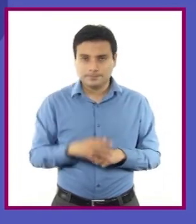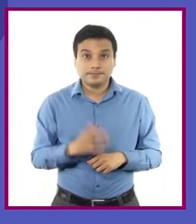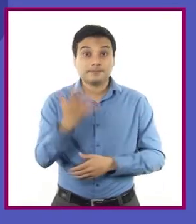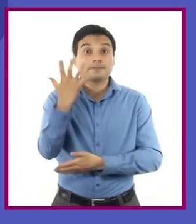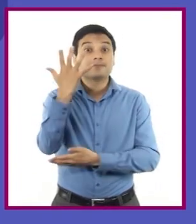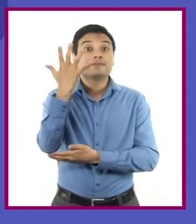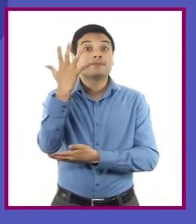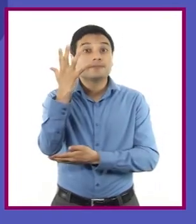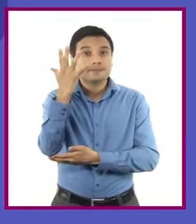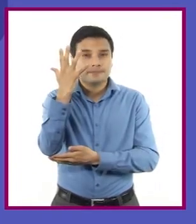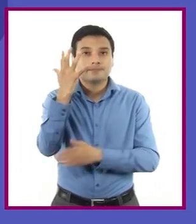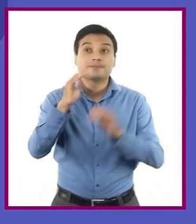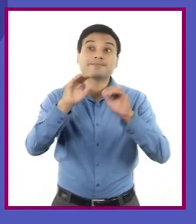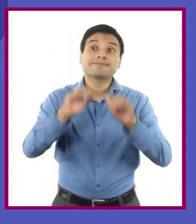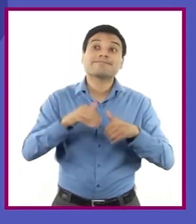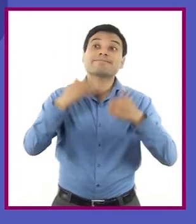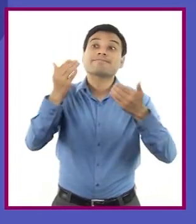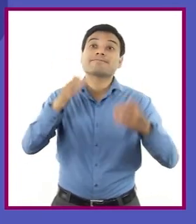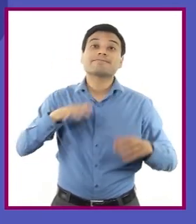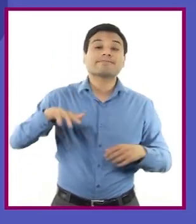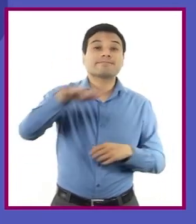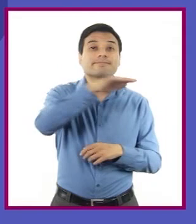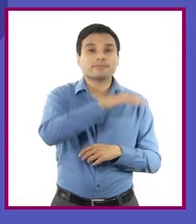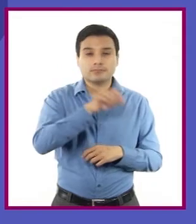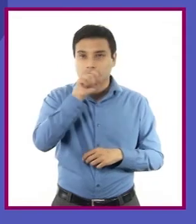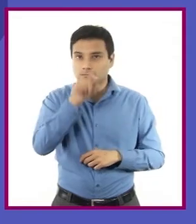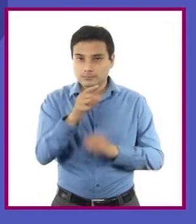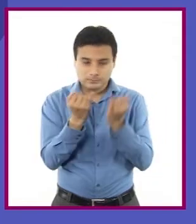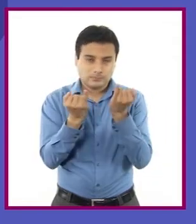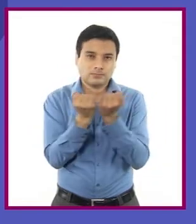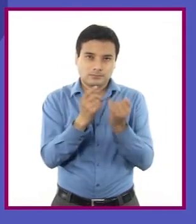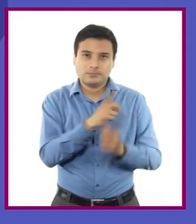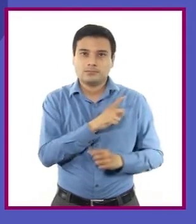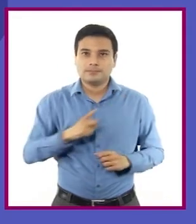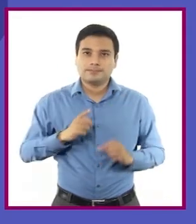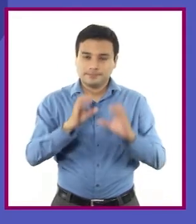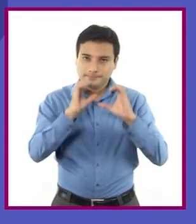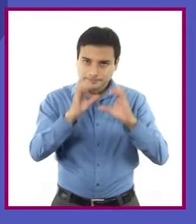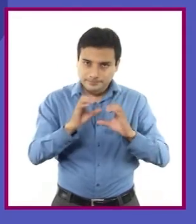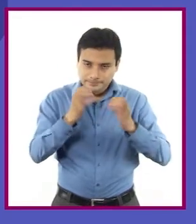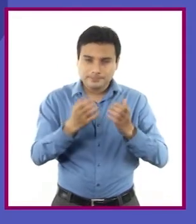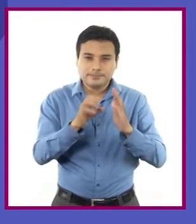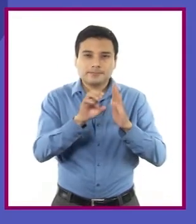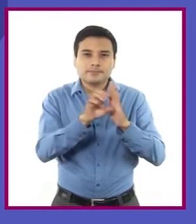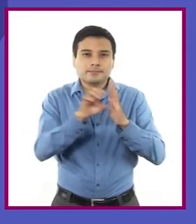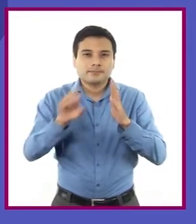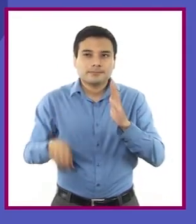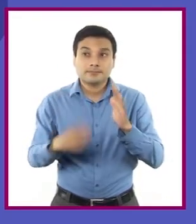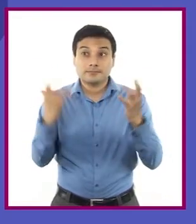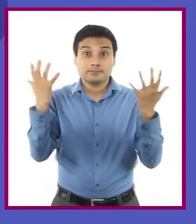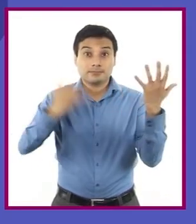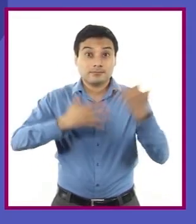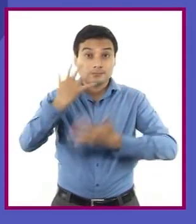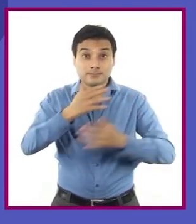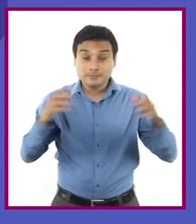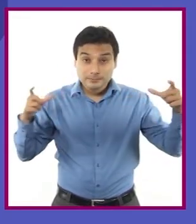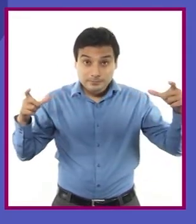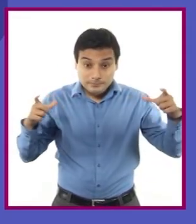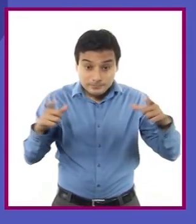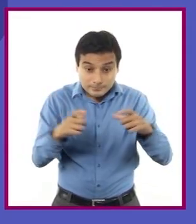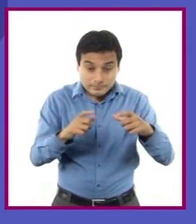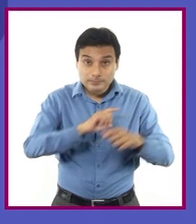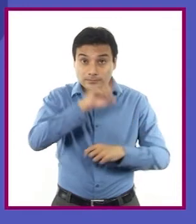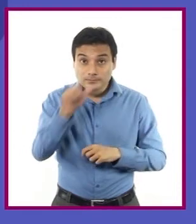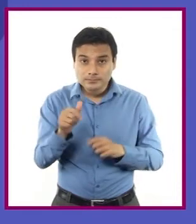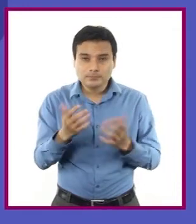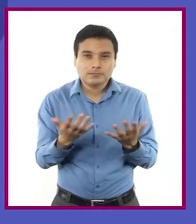alrededor de las zonas núcleo de la reserva actúa como buffer, de modo que, si lo reduces o eliminas, el ambiente pierde la